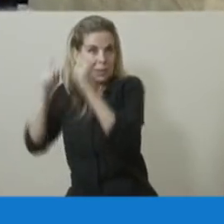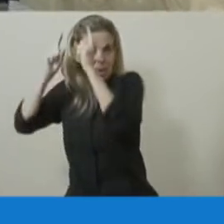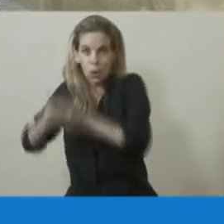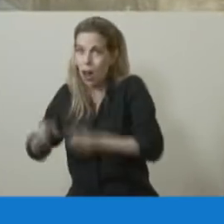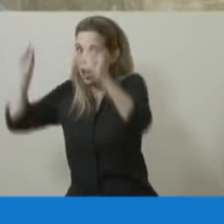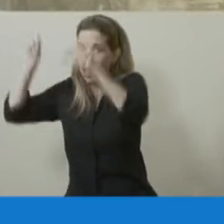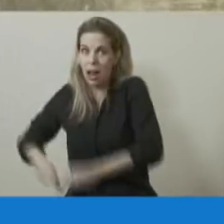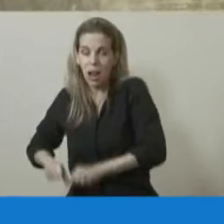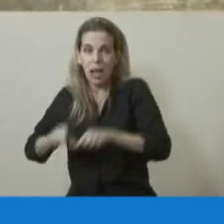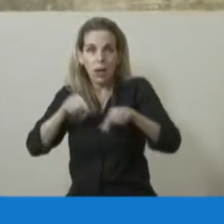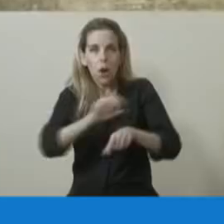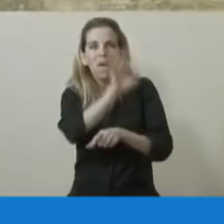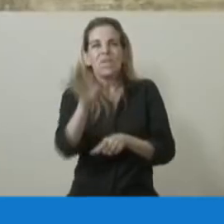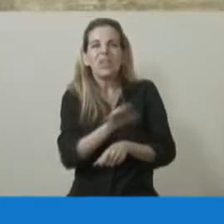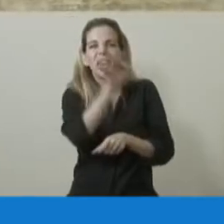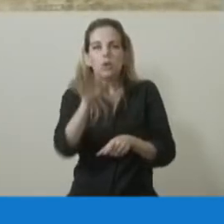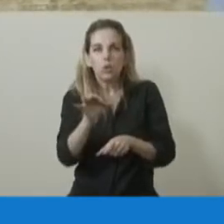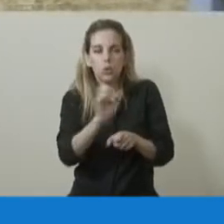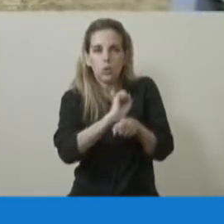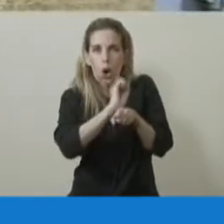como quien tira abajo un castillo de naipes.